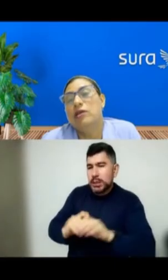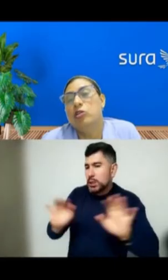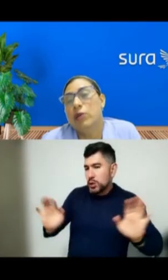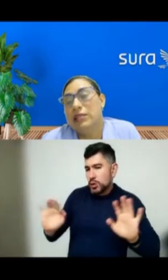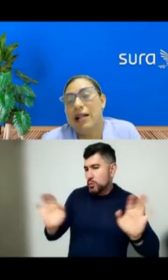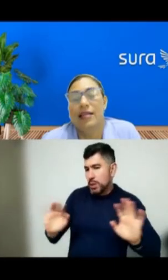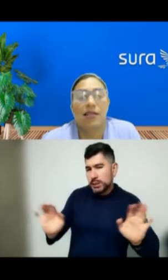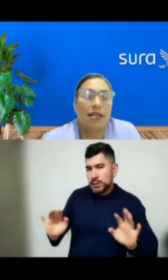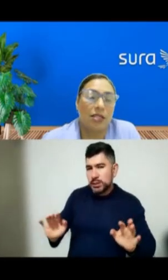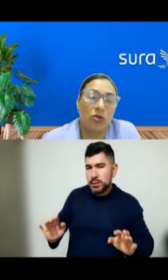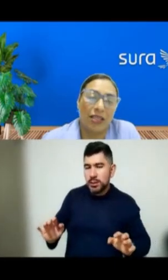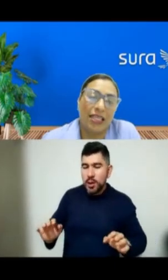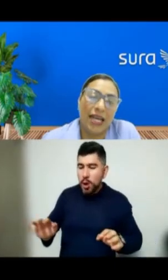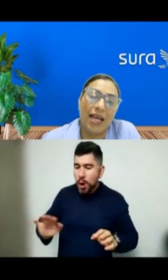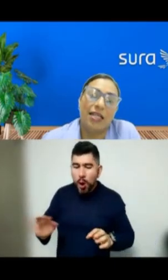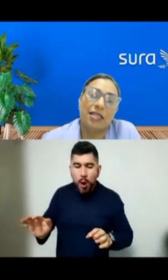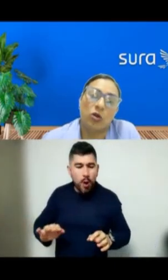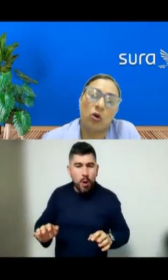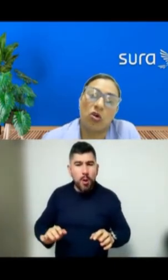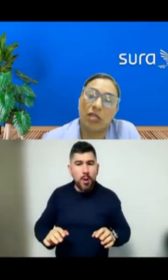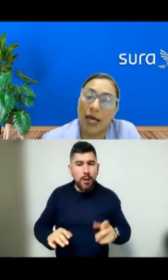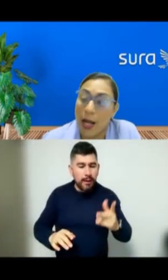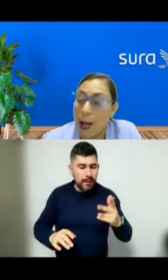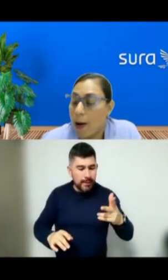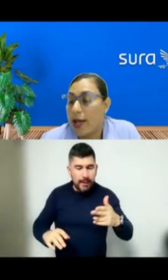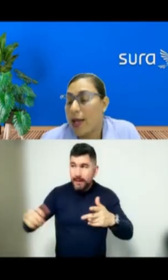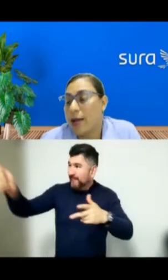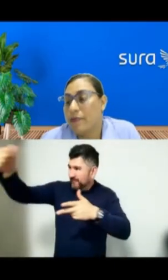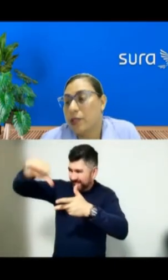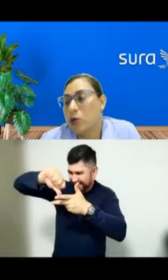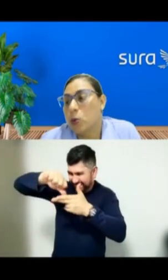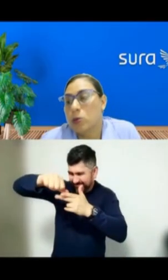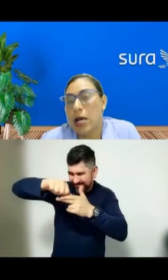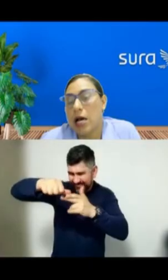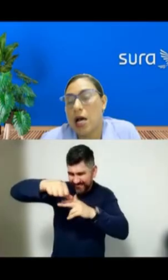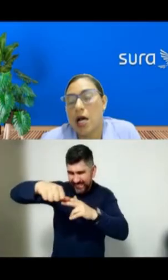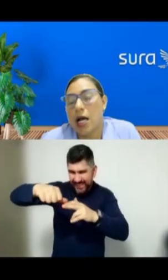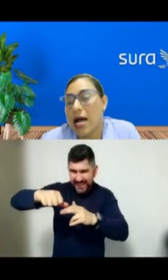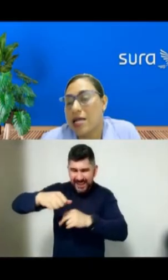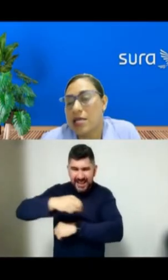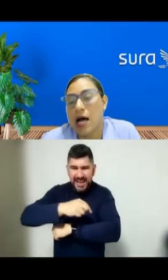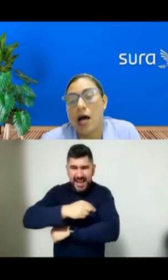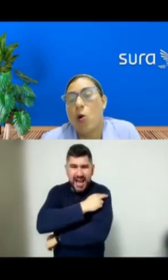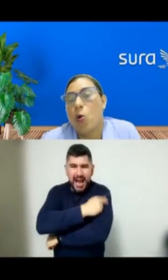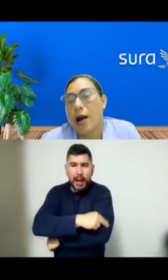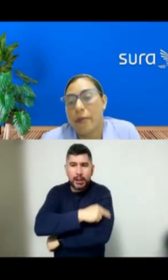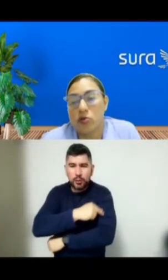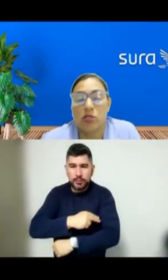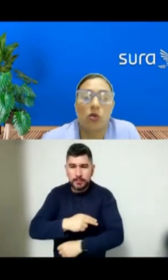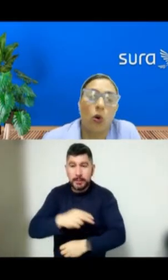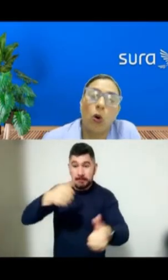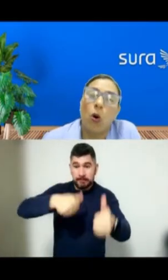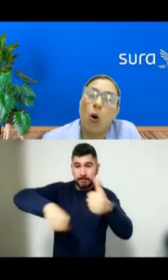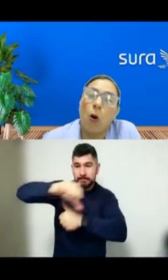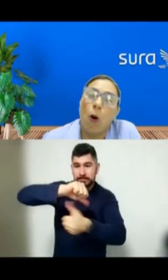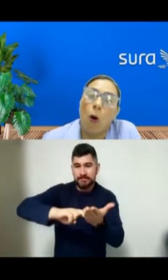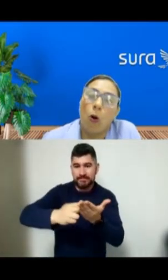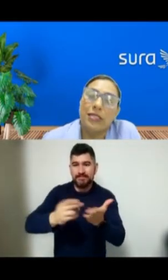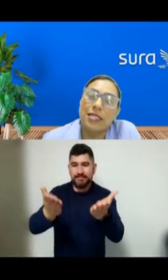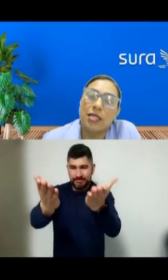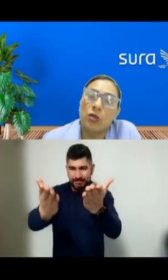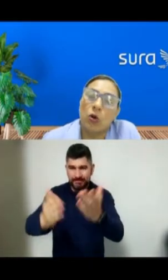desinfectar nuestro instrumental, es decir, necesito unas tijeras y necesito cortar una gasa, un